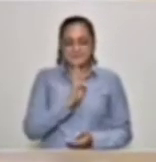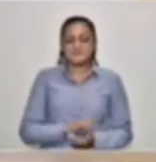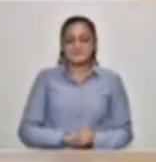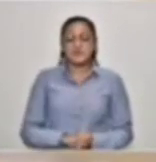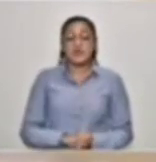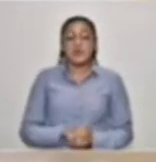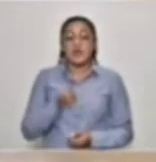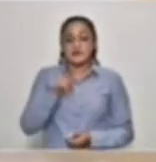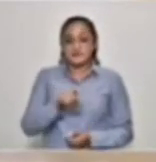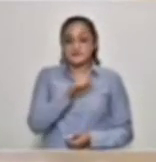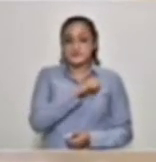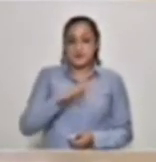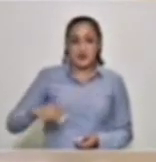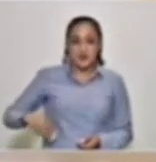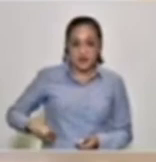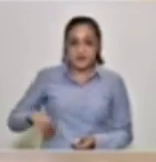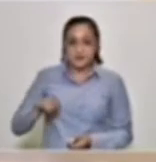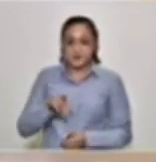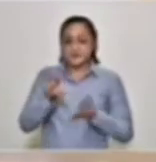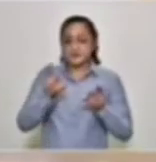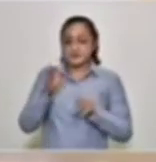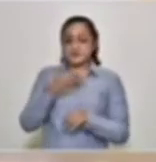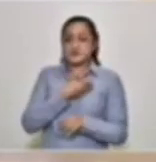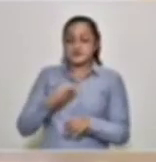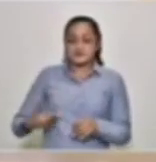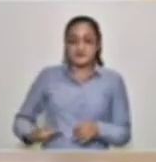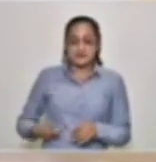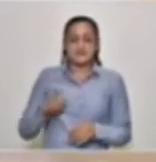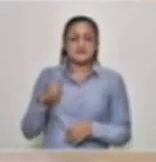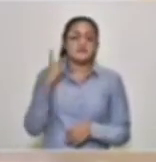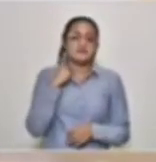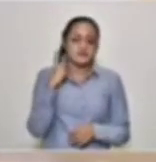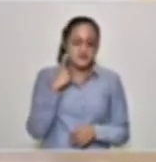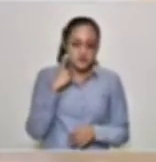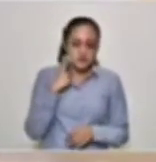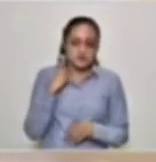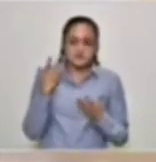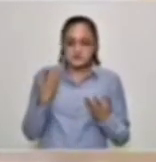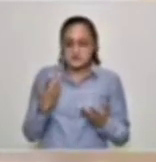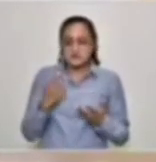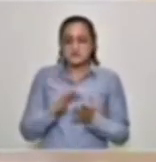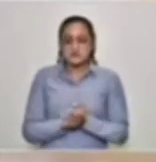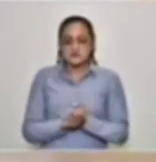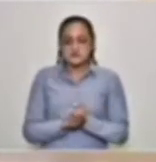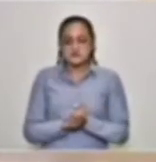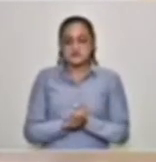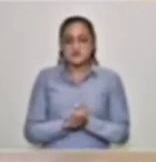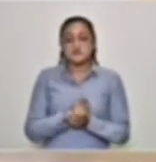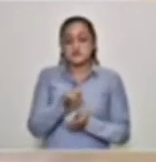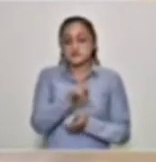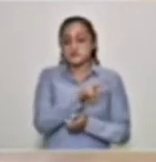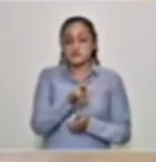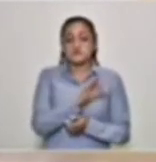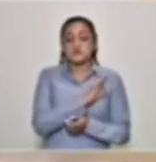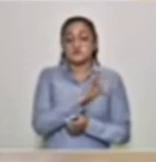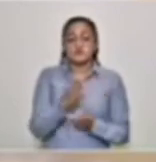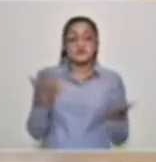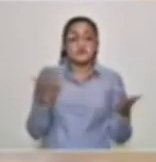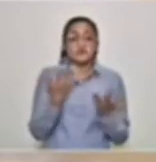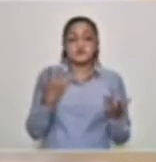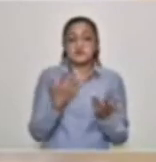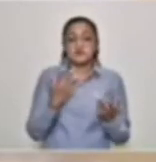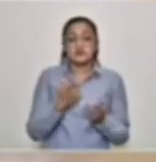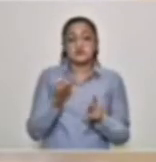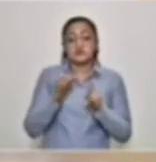los alcaldes electos, los diputados, ellos construyen sus